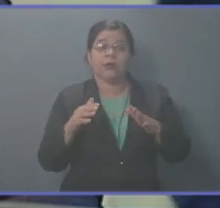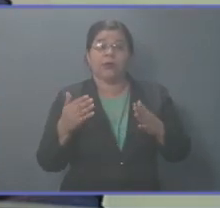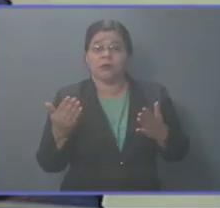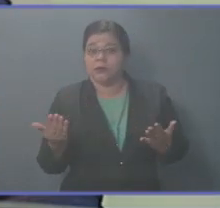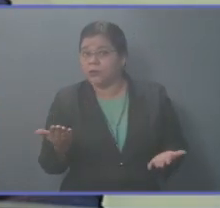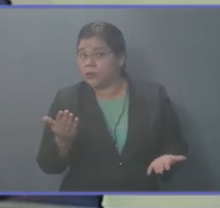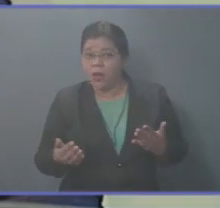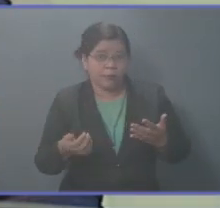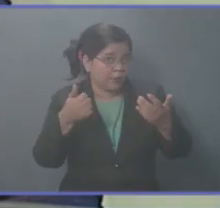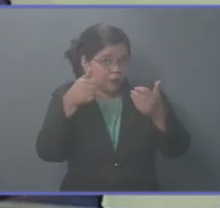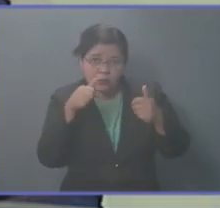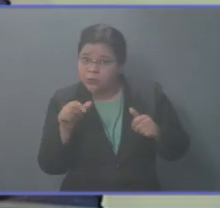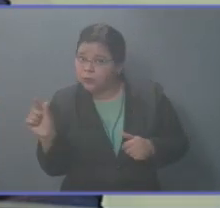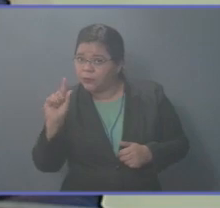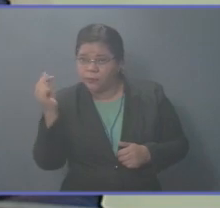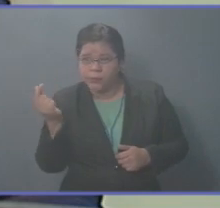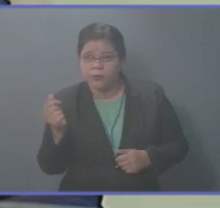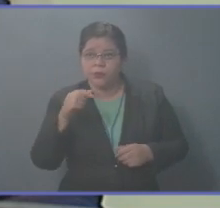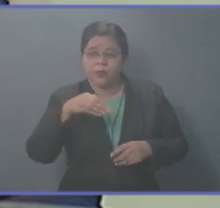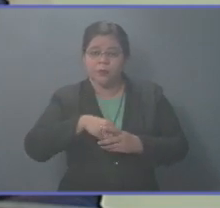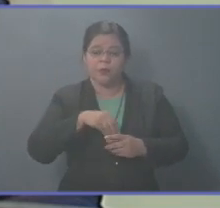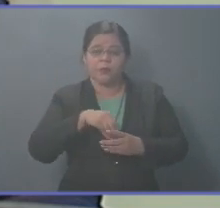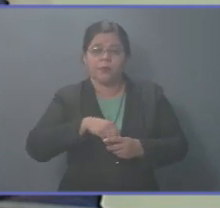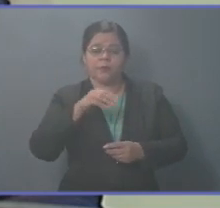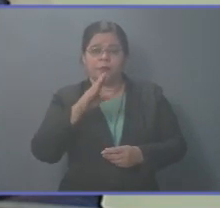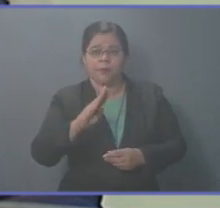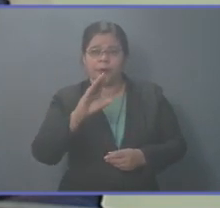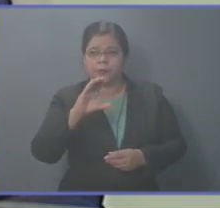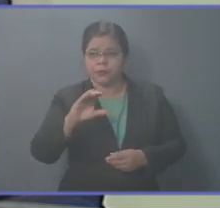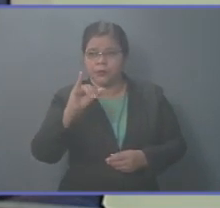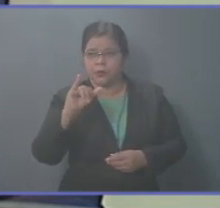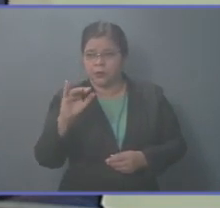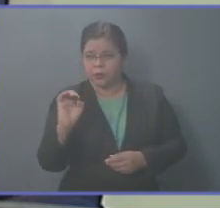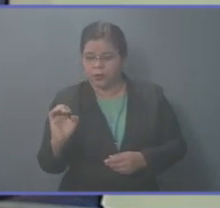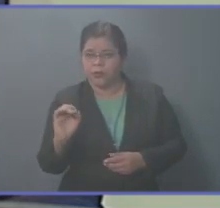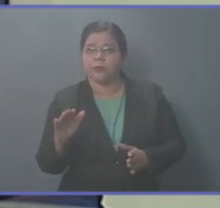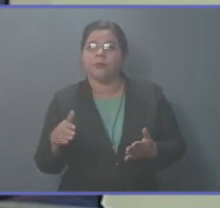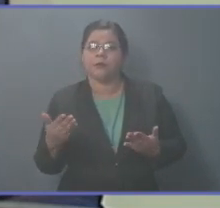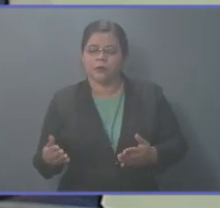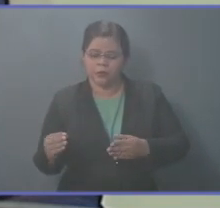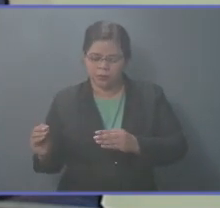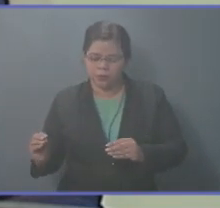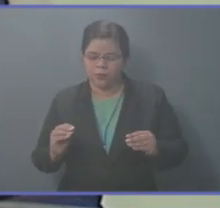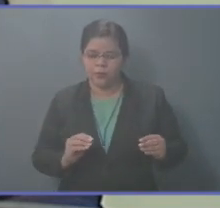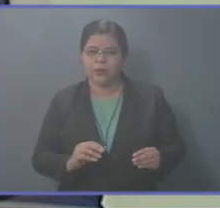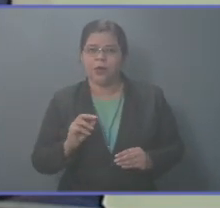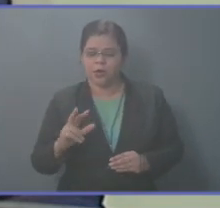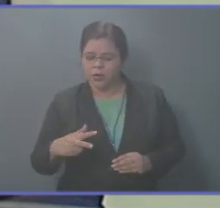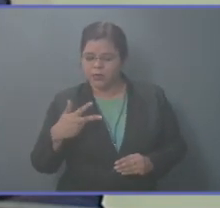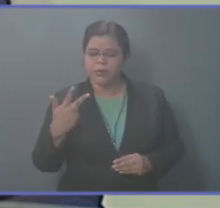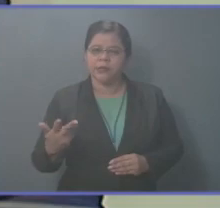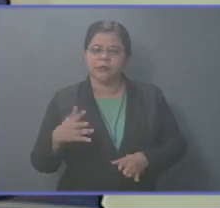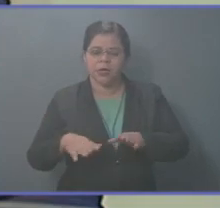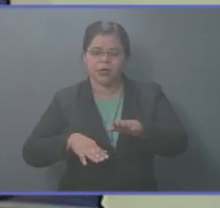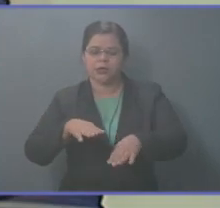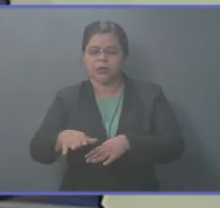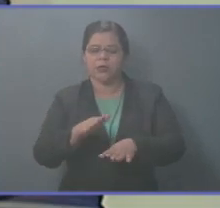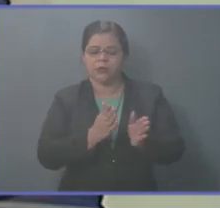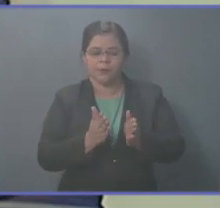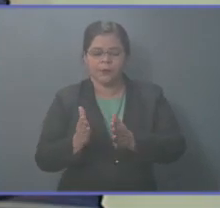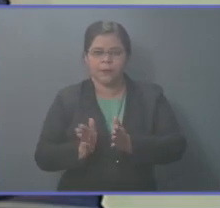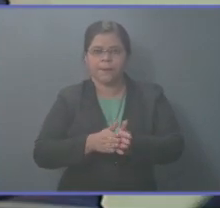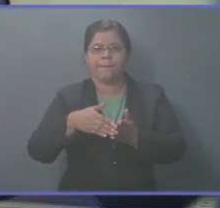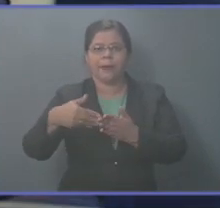el préstamo con el Banco Centroamericano de Integración Económica para la implementación de la fase 3 del Plan